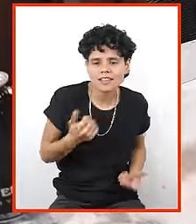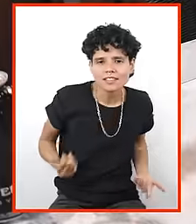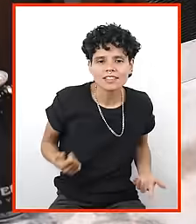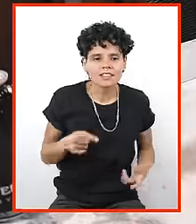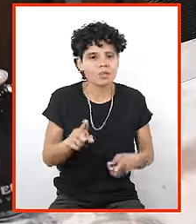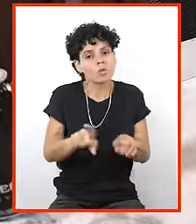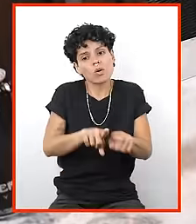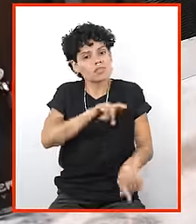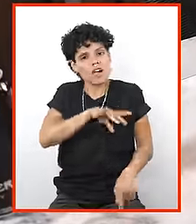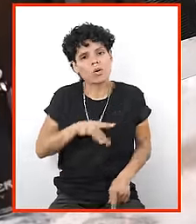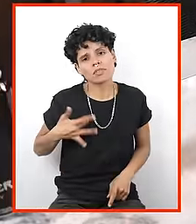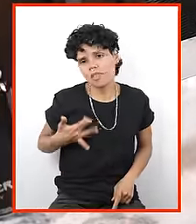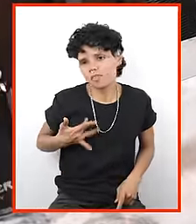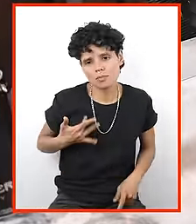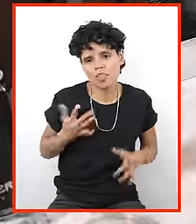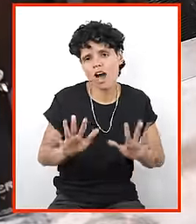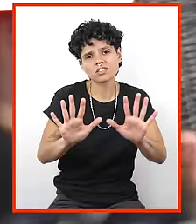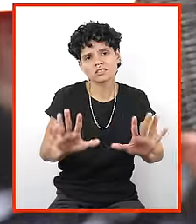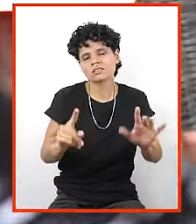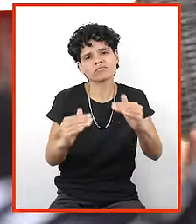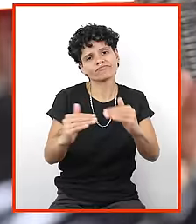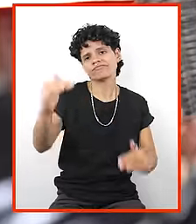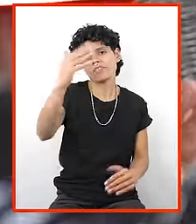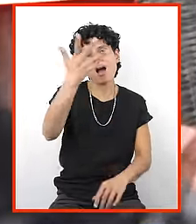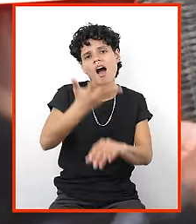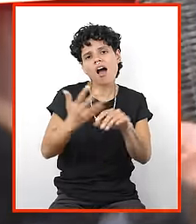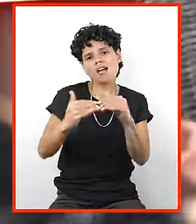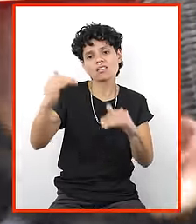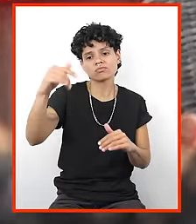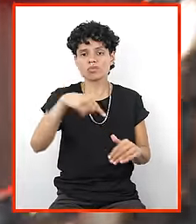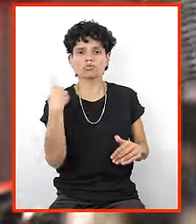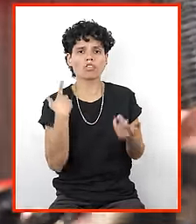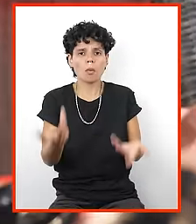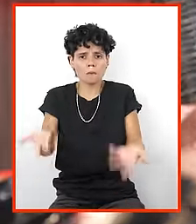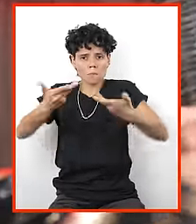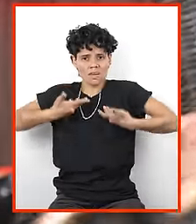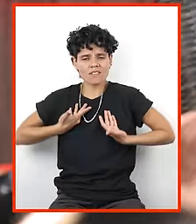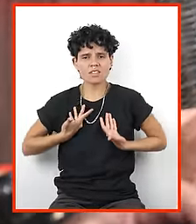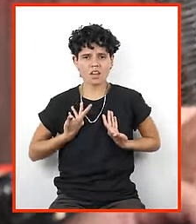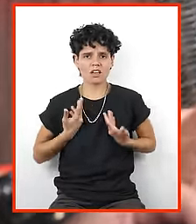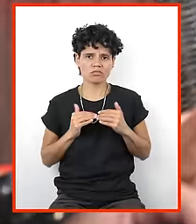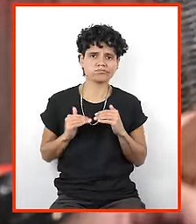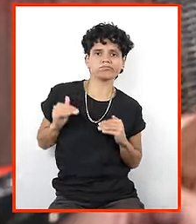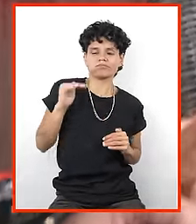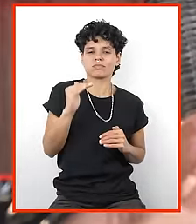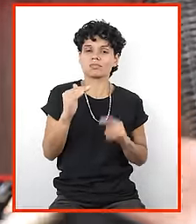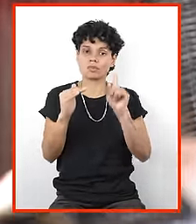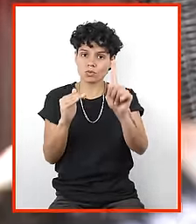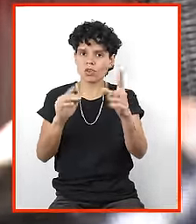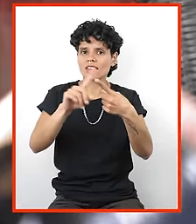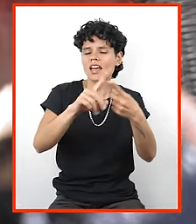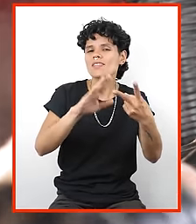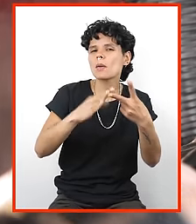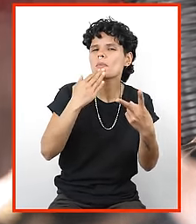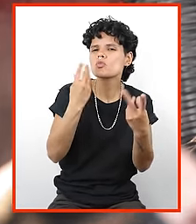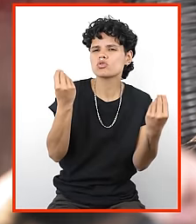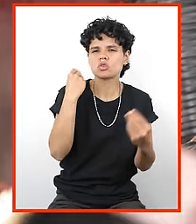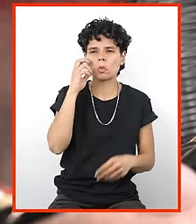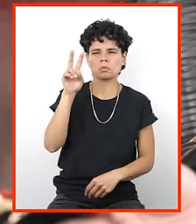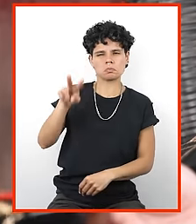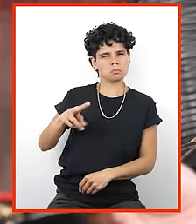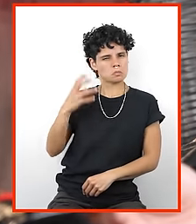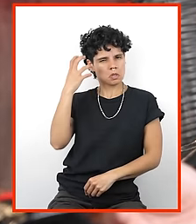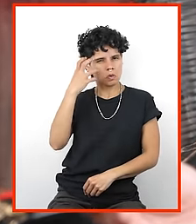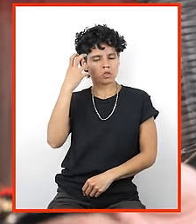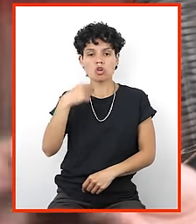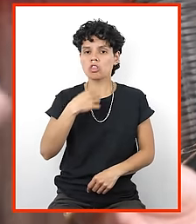hoy día igual hay varias cosas que yo creo que, además de que sea un privilegio, es que hay mucha como prejuicio. Porque como que